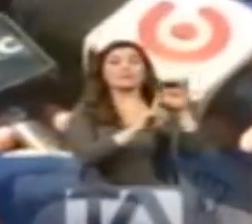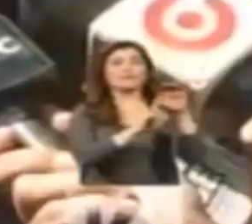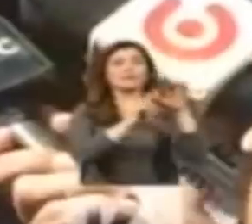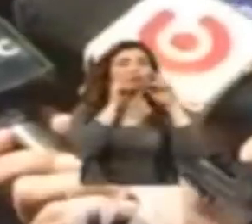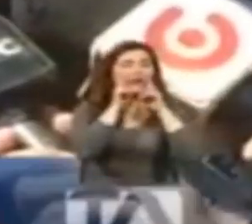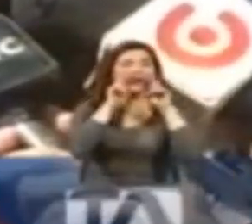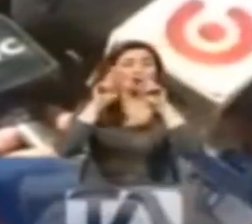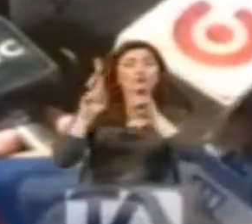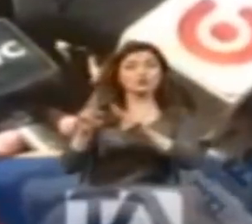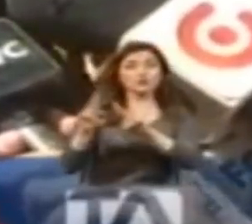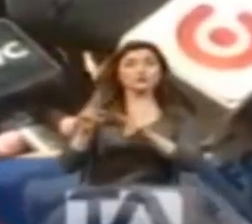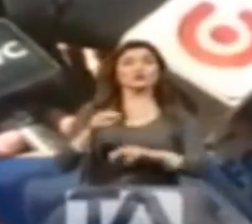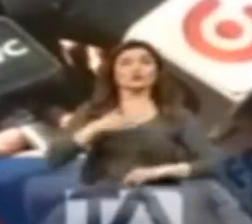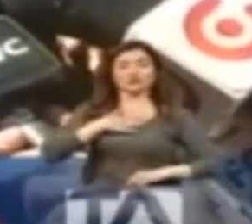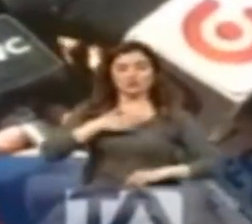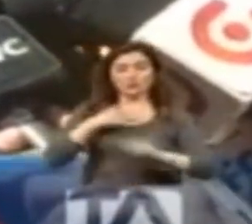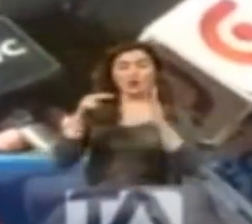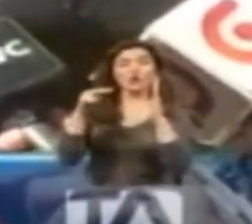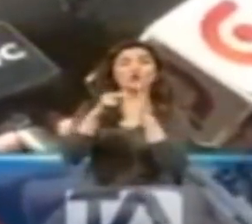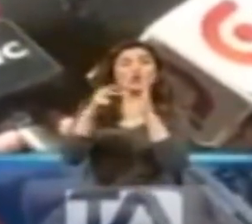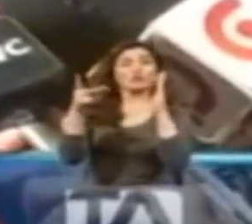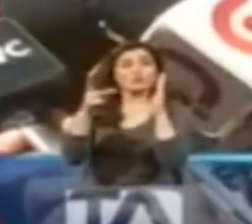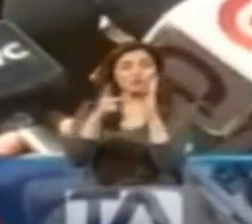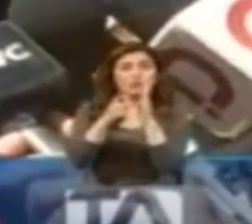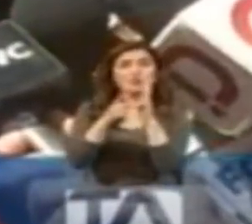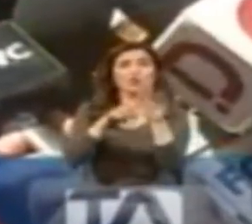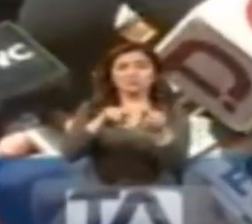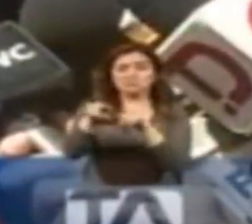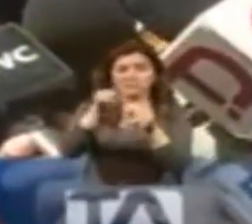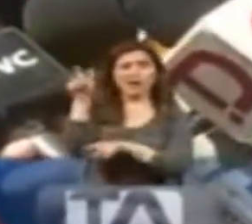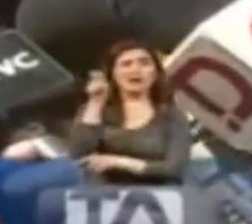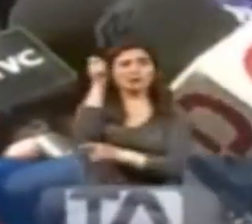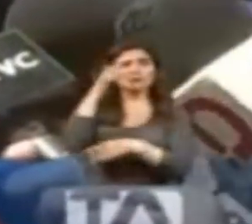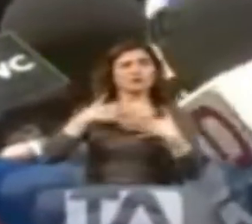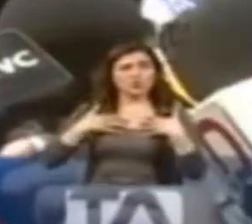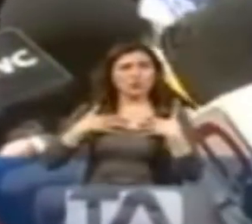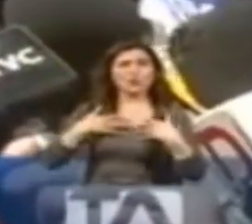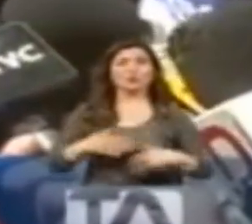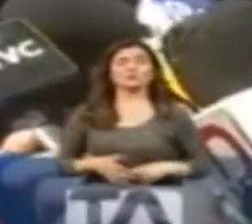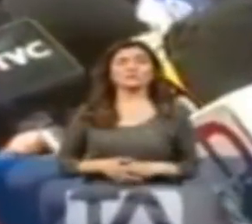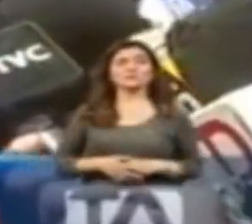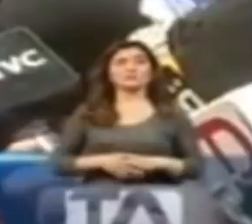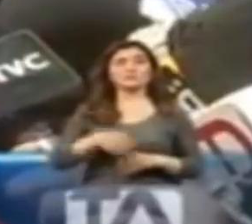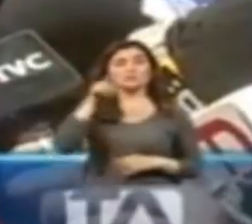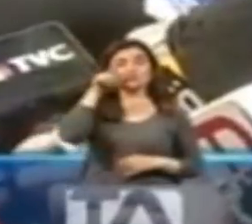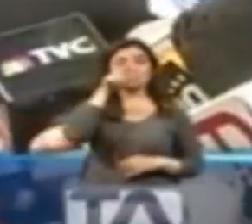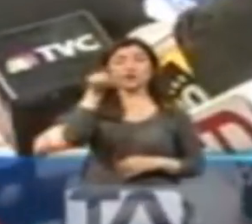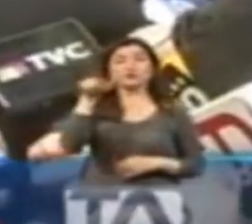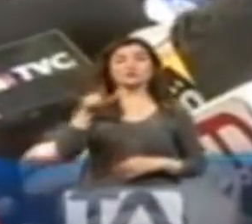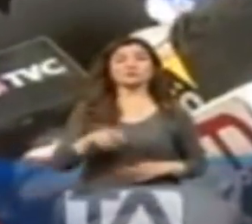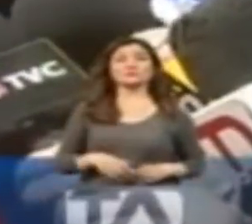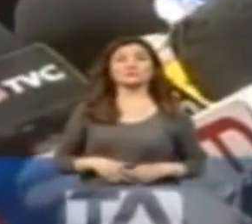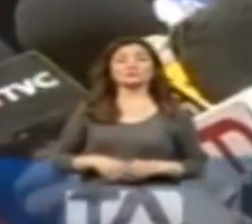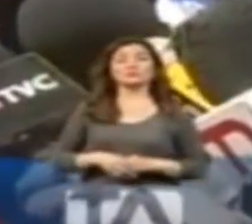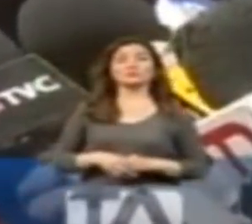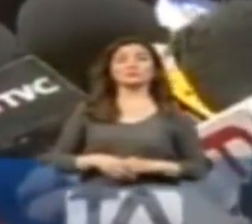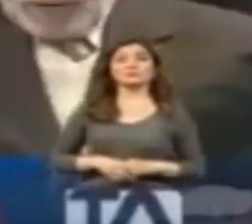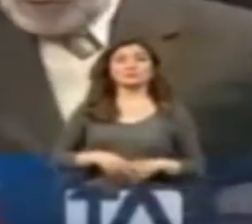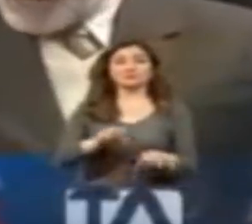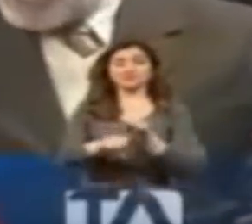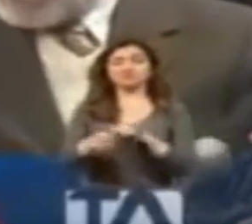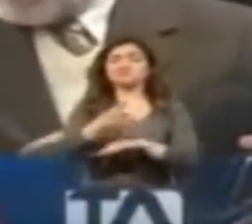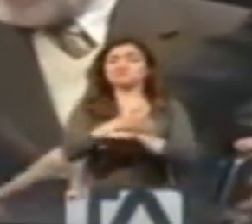ha reconocido que hemos obtenido un puntaje, hemos ganado un concurso dentro de la carrera fiscal. Entenderíamos que sí hubo un